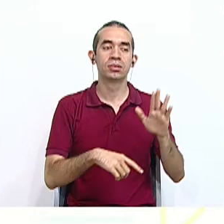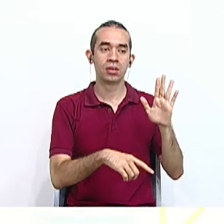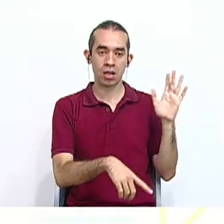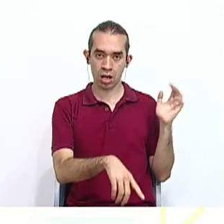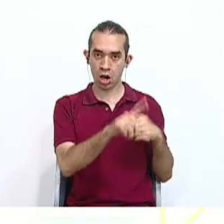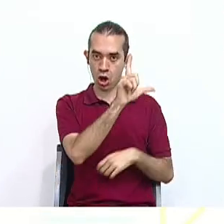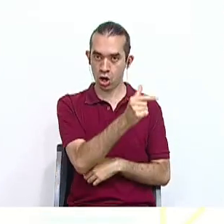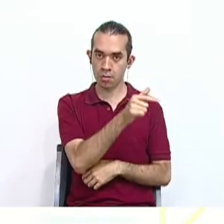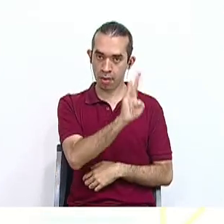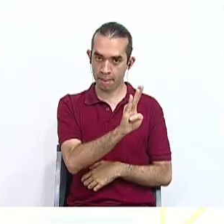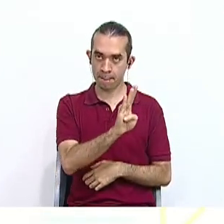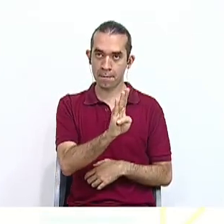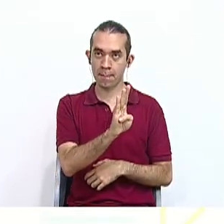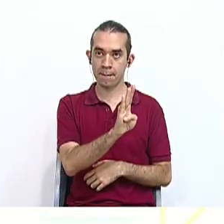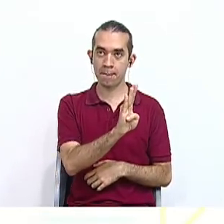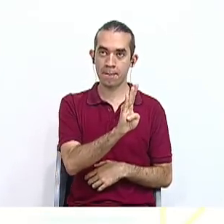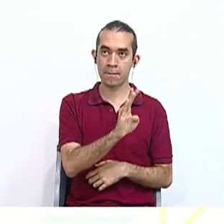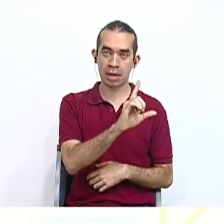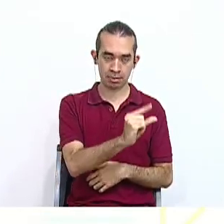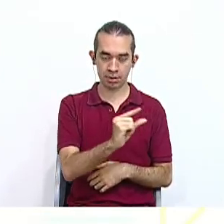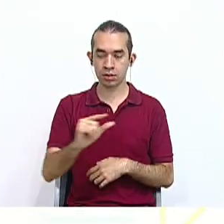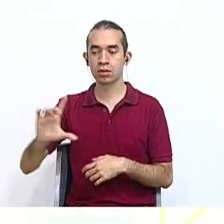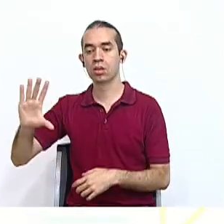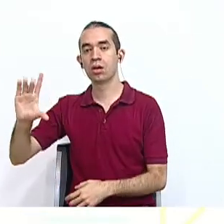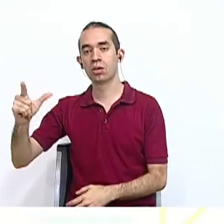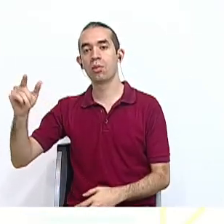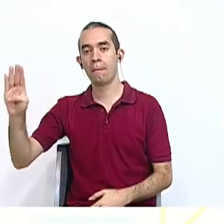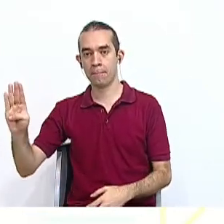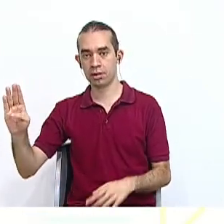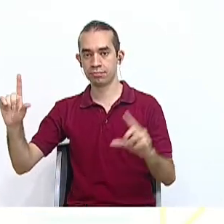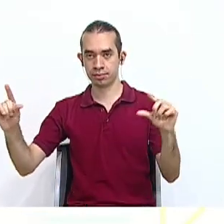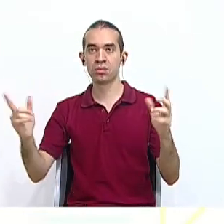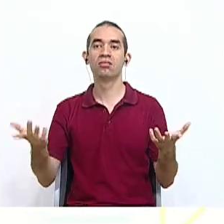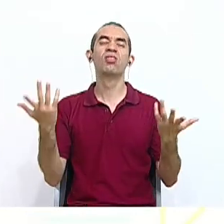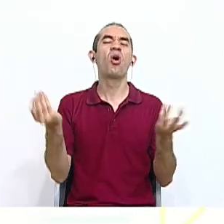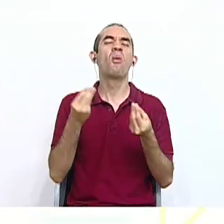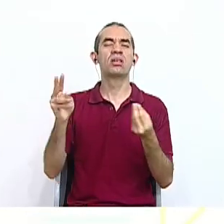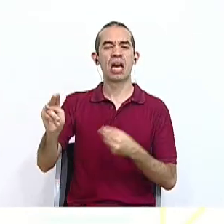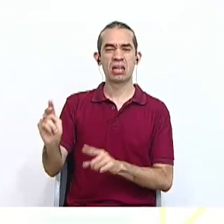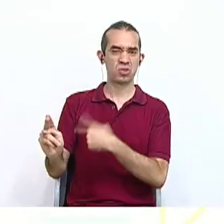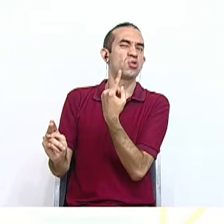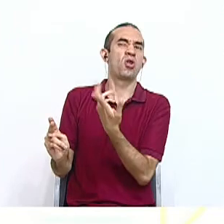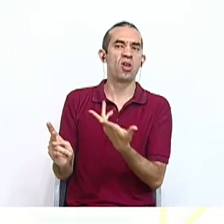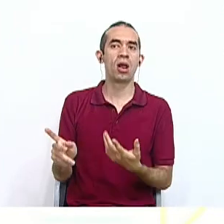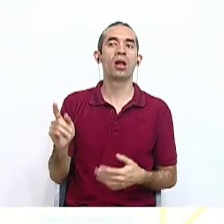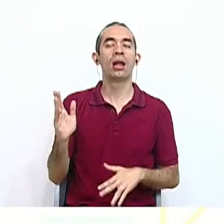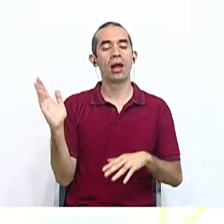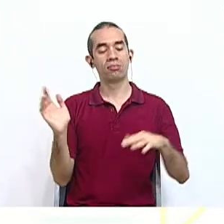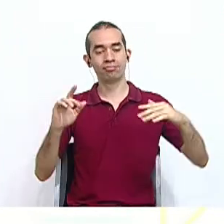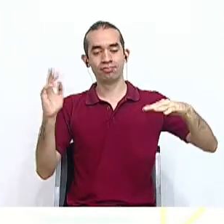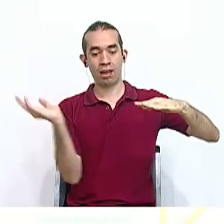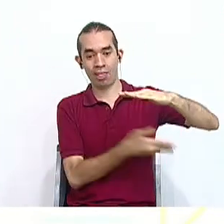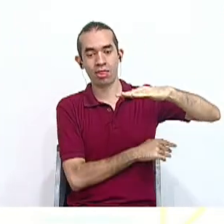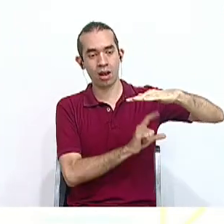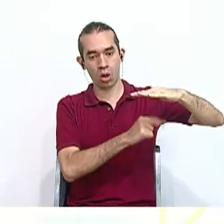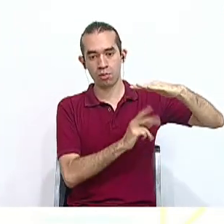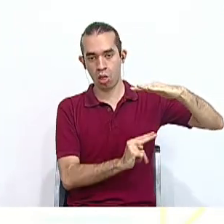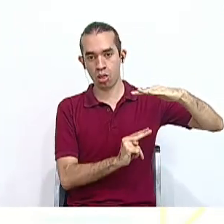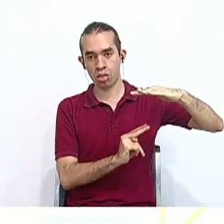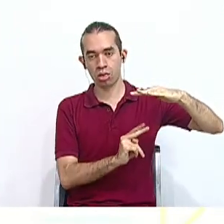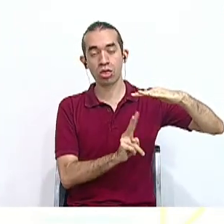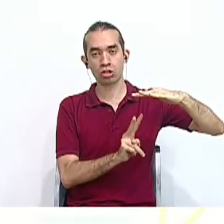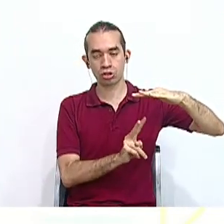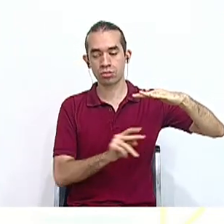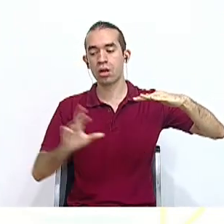logaritmo de b en ambos lados. Y para despejar n, por último, dividimos por logaritmo de 2. De la siguiente forma.